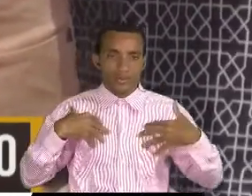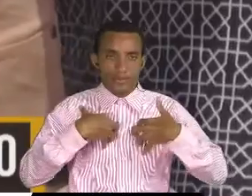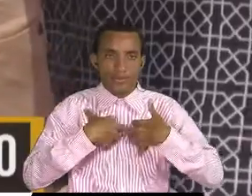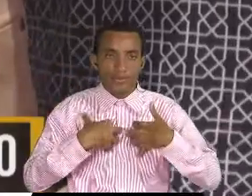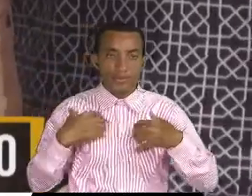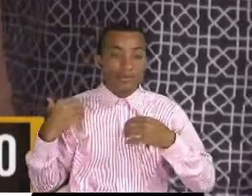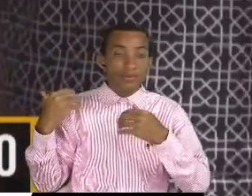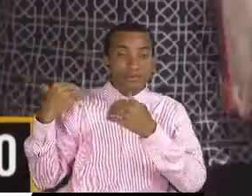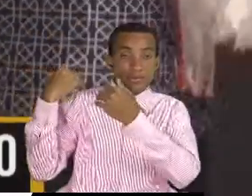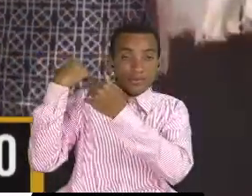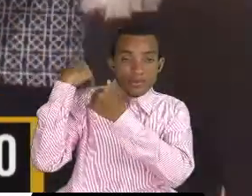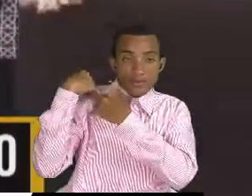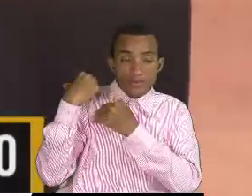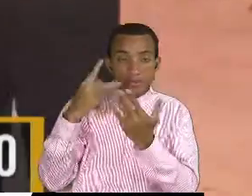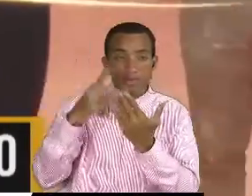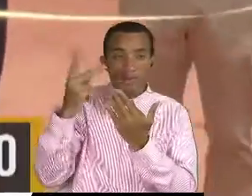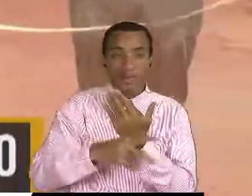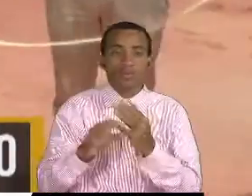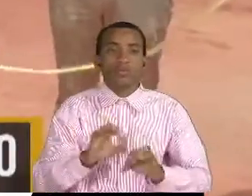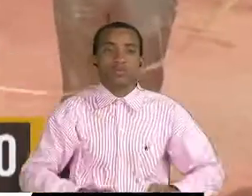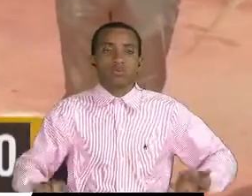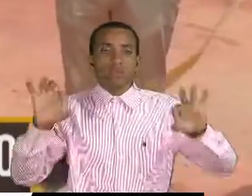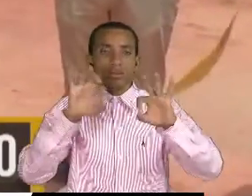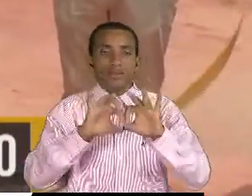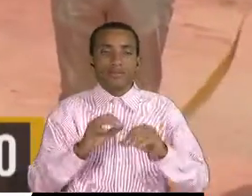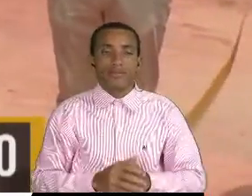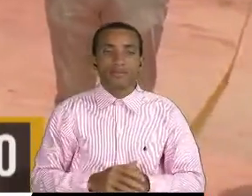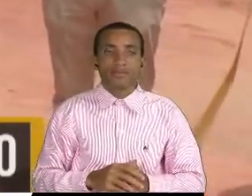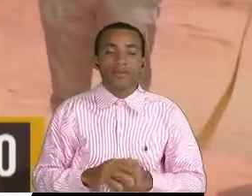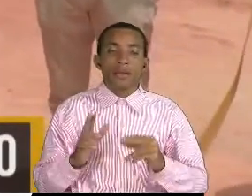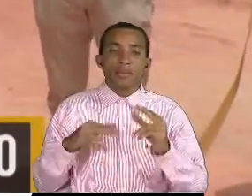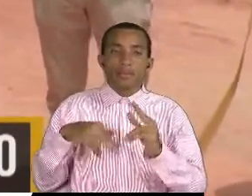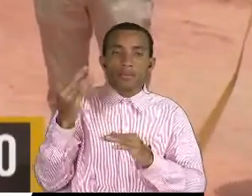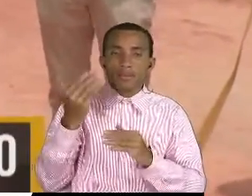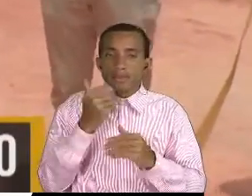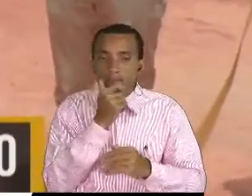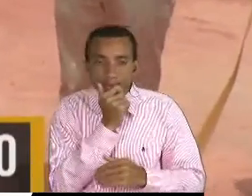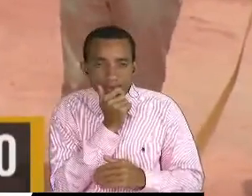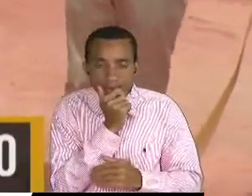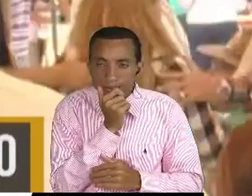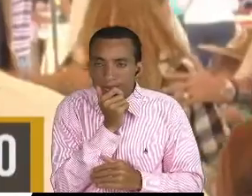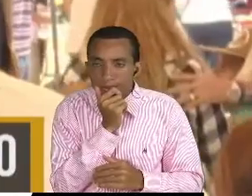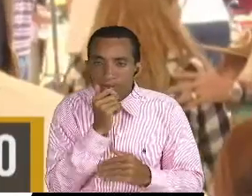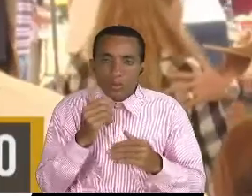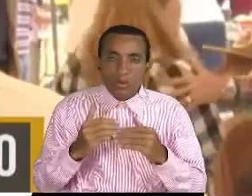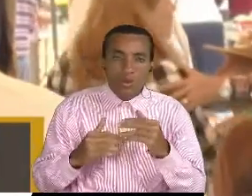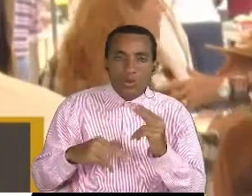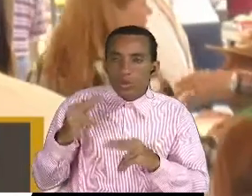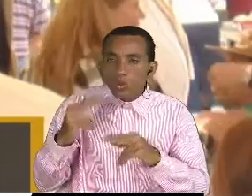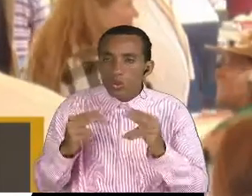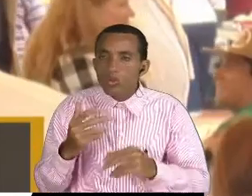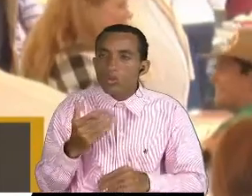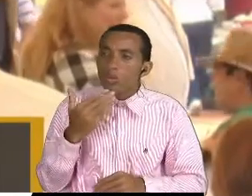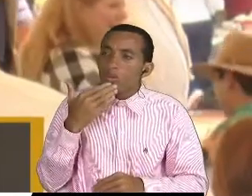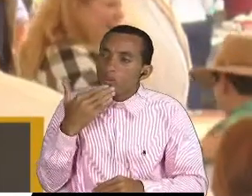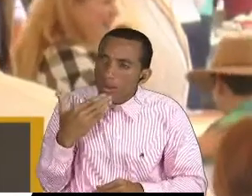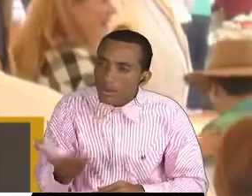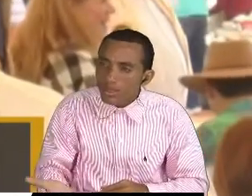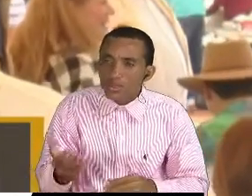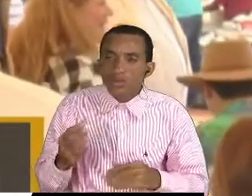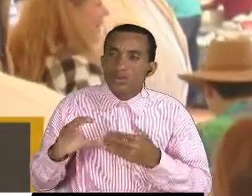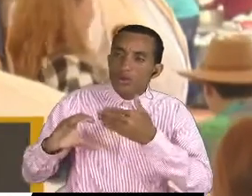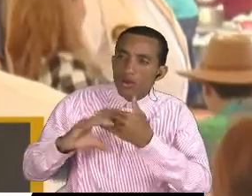Aldemar Albernia, explica la importancia del mismo. Empezamos a construir, empezamos a mirar cómo se consiguen los permisos, cómo se consiguen las licencias, pues todas